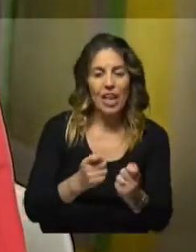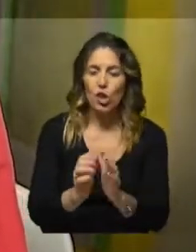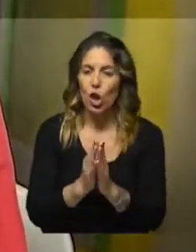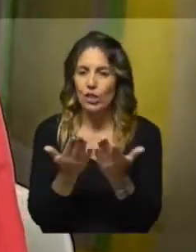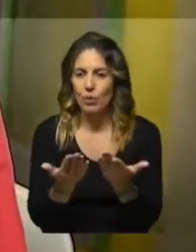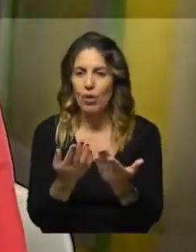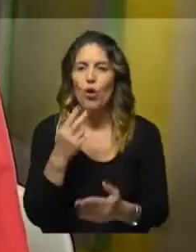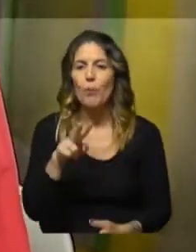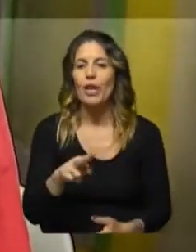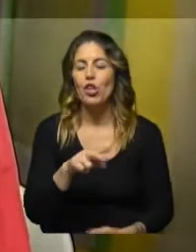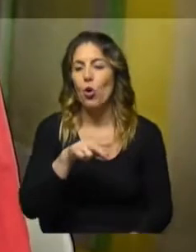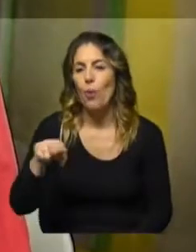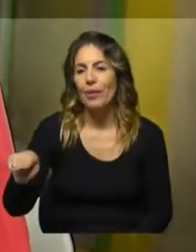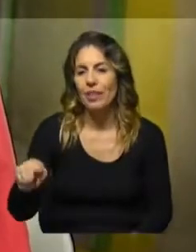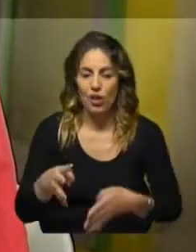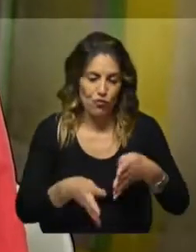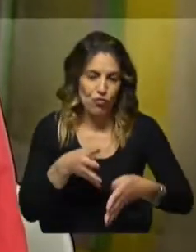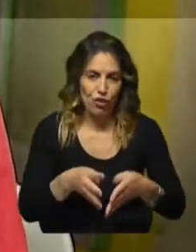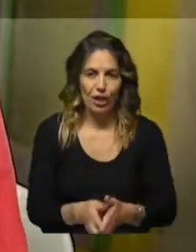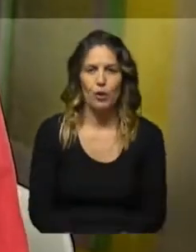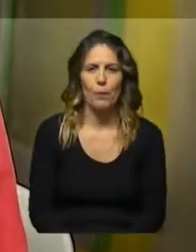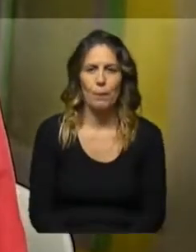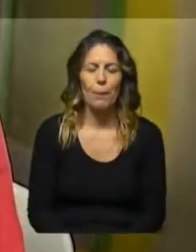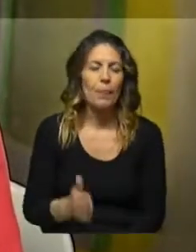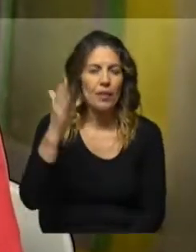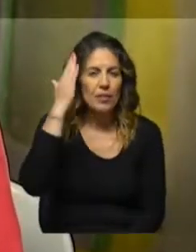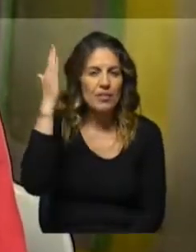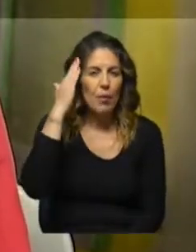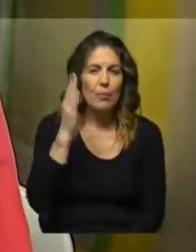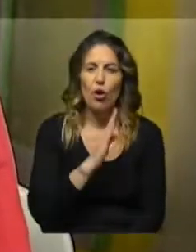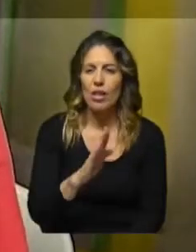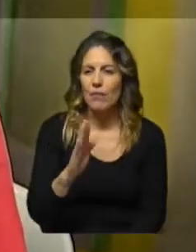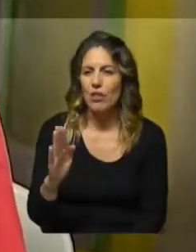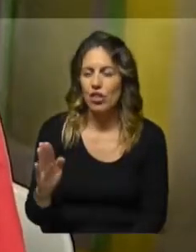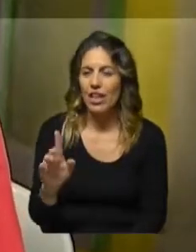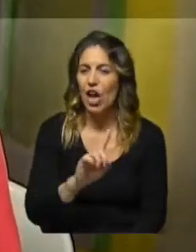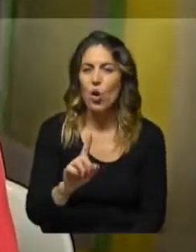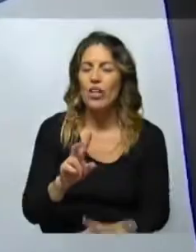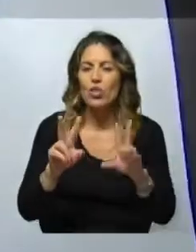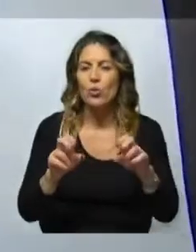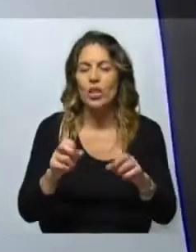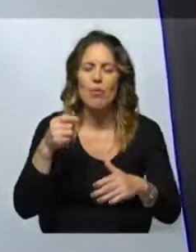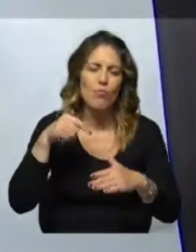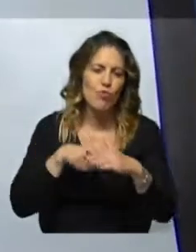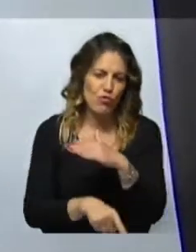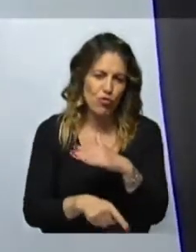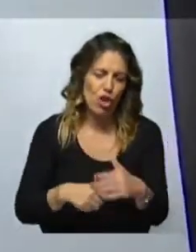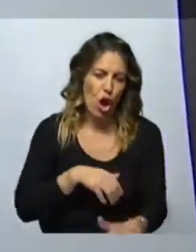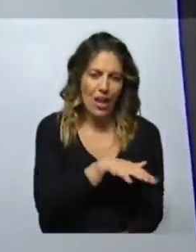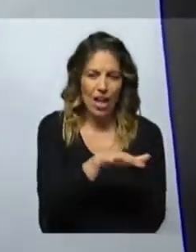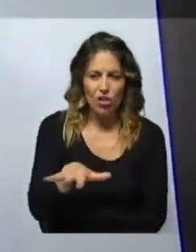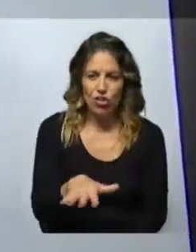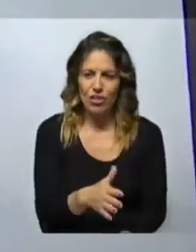cómo la mantenemos funcionando. Sabemos que la biblioteca no es un tema muy profundo en la sociedad actual,